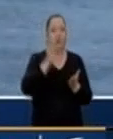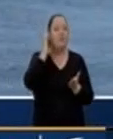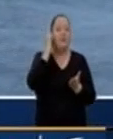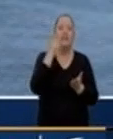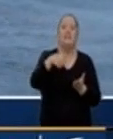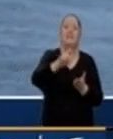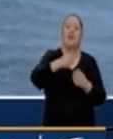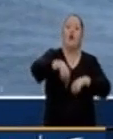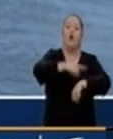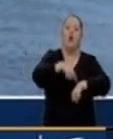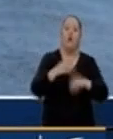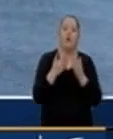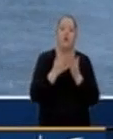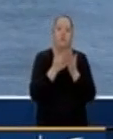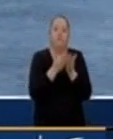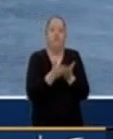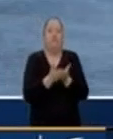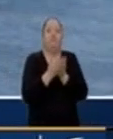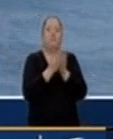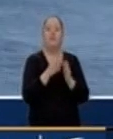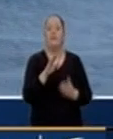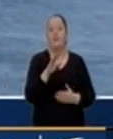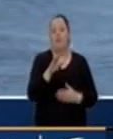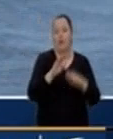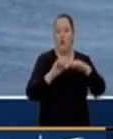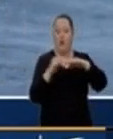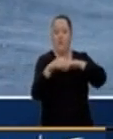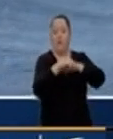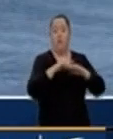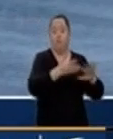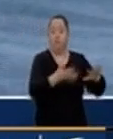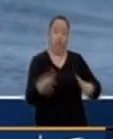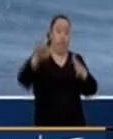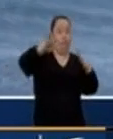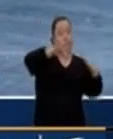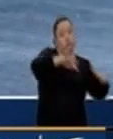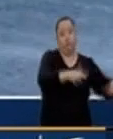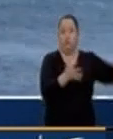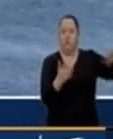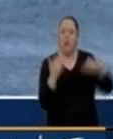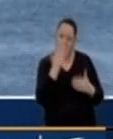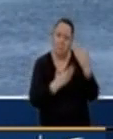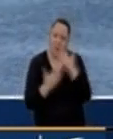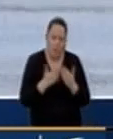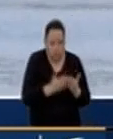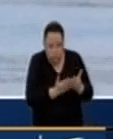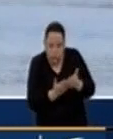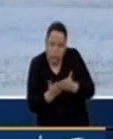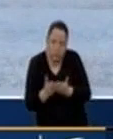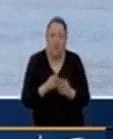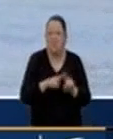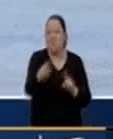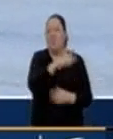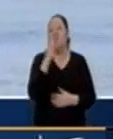horas de este golfo de penas que son olas de 3, 4 metros que nos van a poner a prueba, pero nada de lo que ustedes nos han